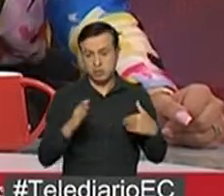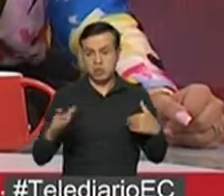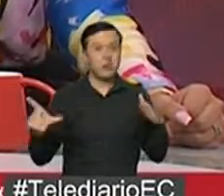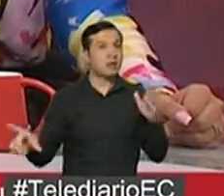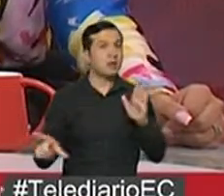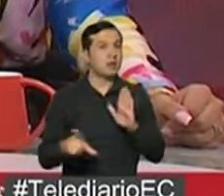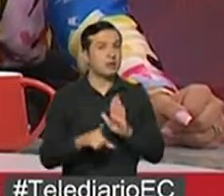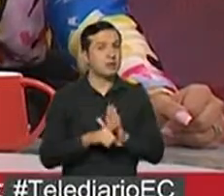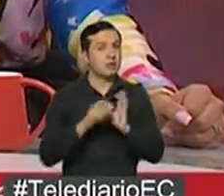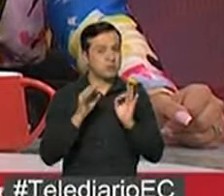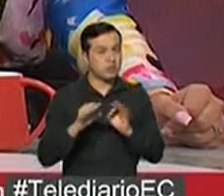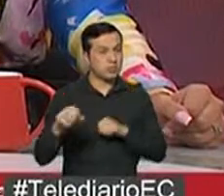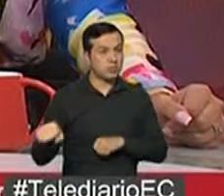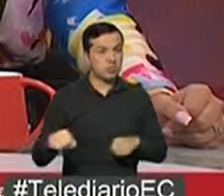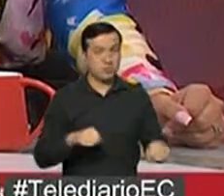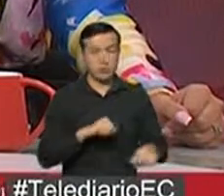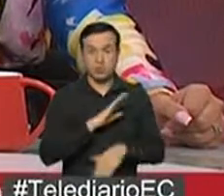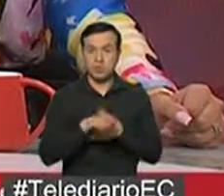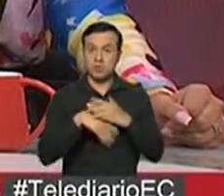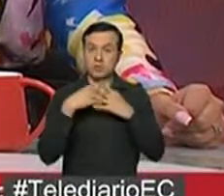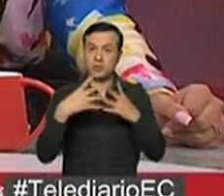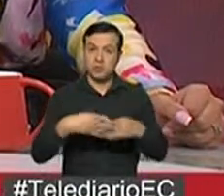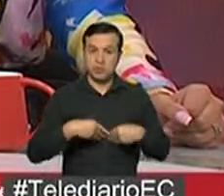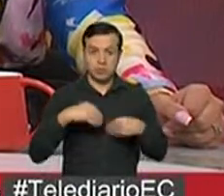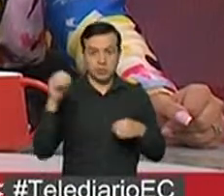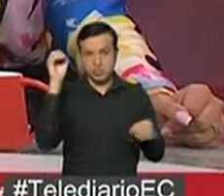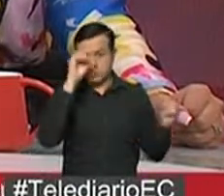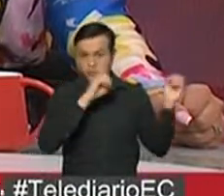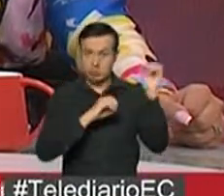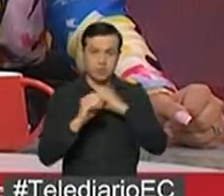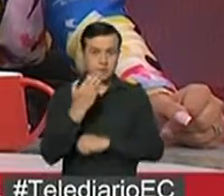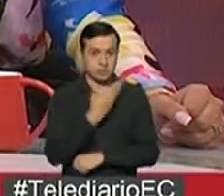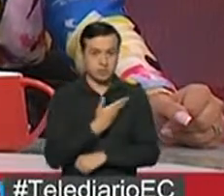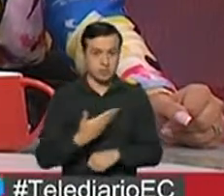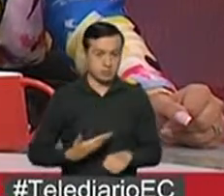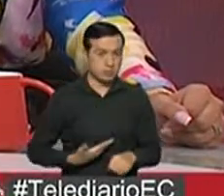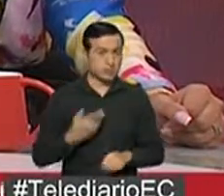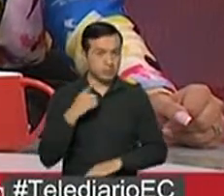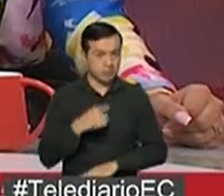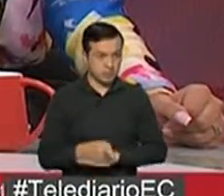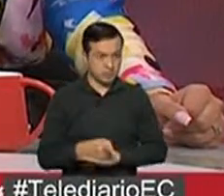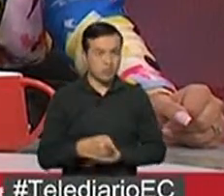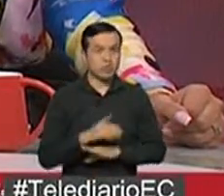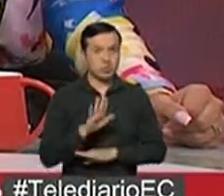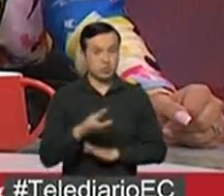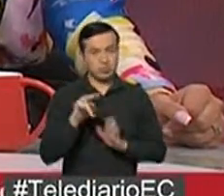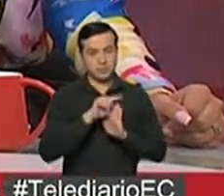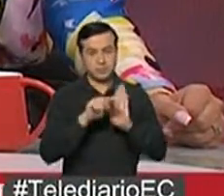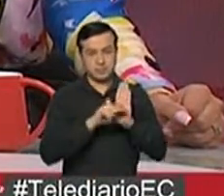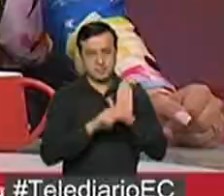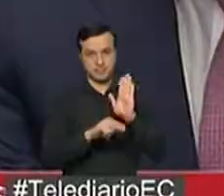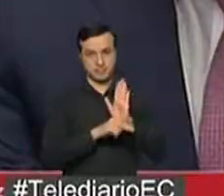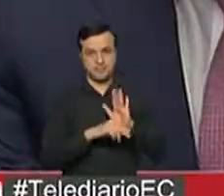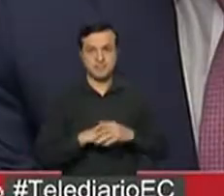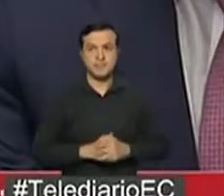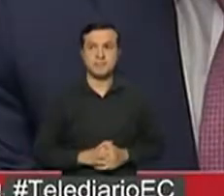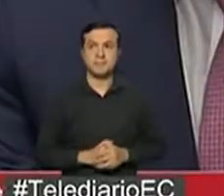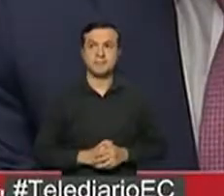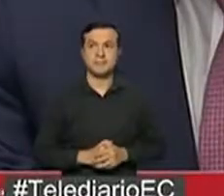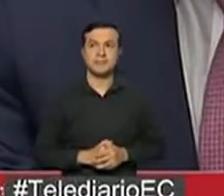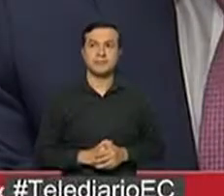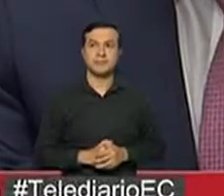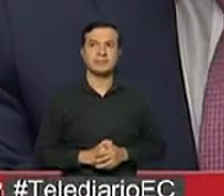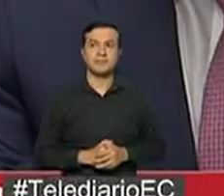para que se opere el allanamiento tácito de la objeción presidencial a una de las disposiciones de dicha normativa hay un